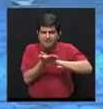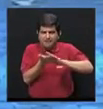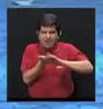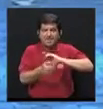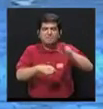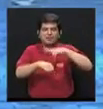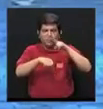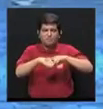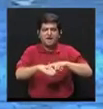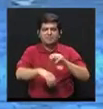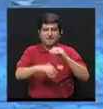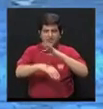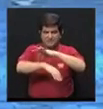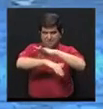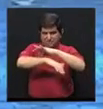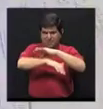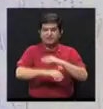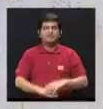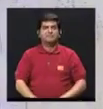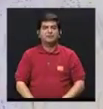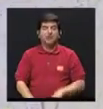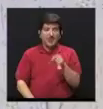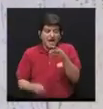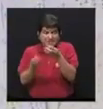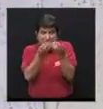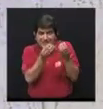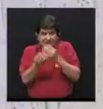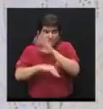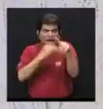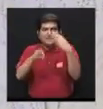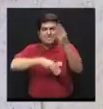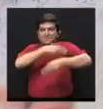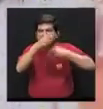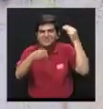humectantes. Son sustancias que en todo el mundo están siendo